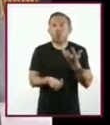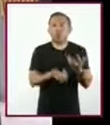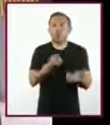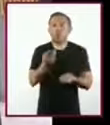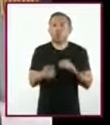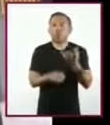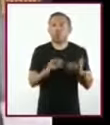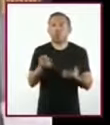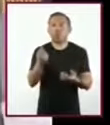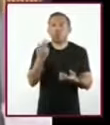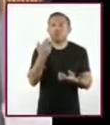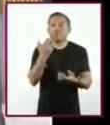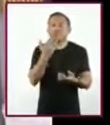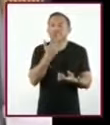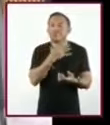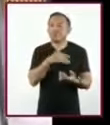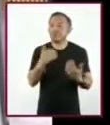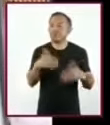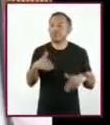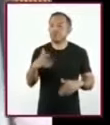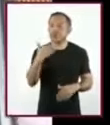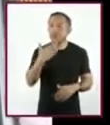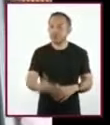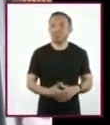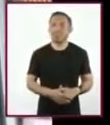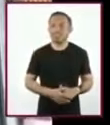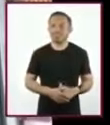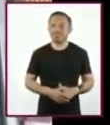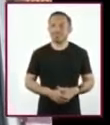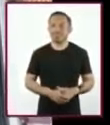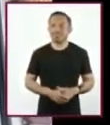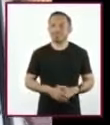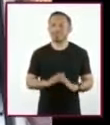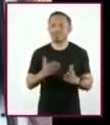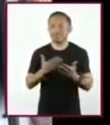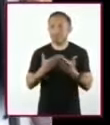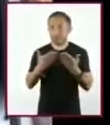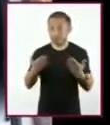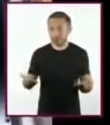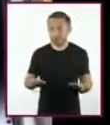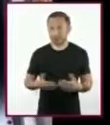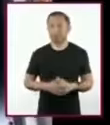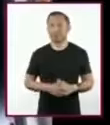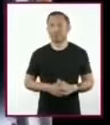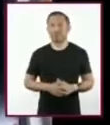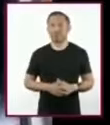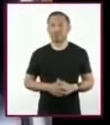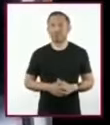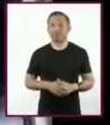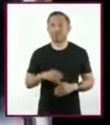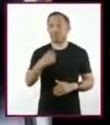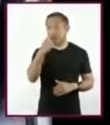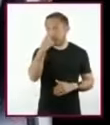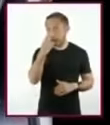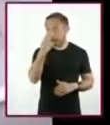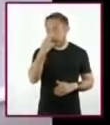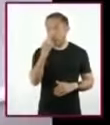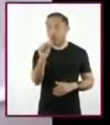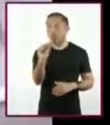Ese es el ruidito. Muy bien. Ahora, vamos a ponerle un poco de ajo.